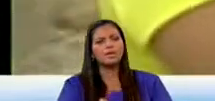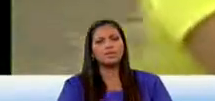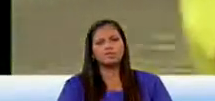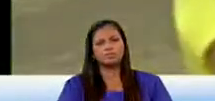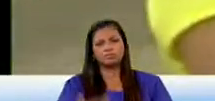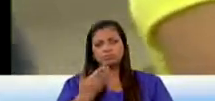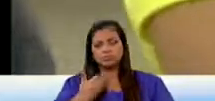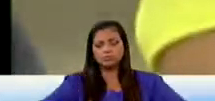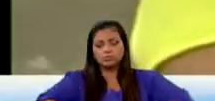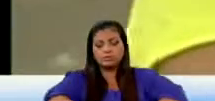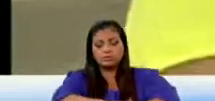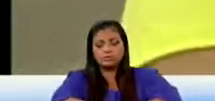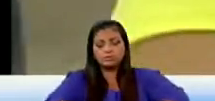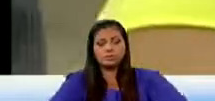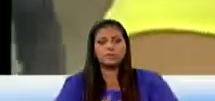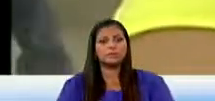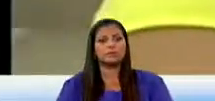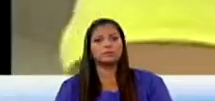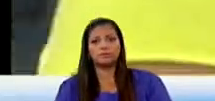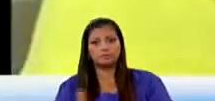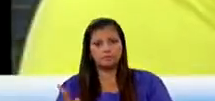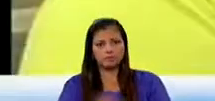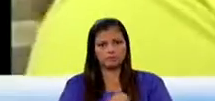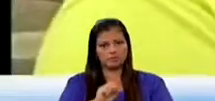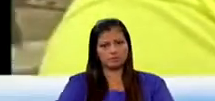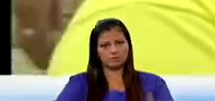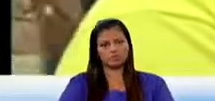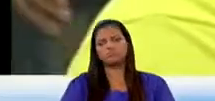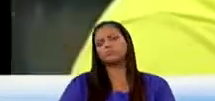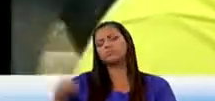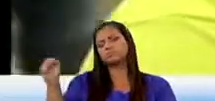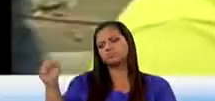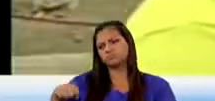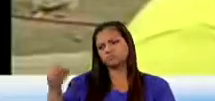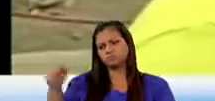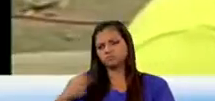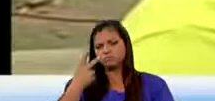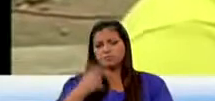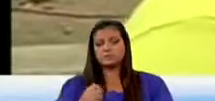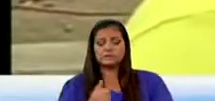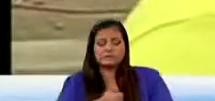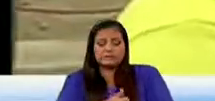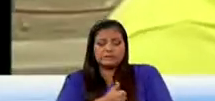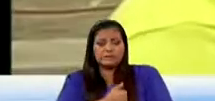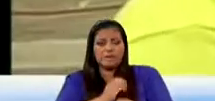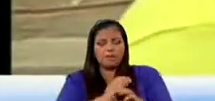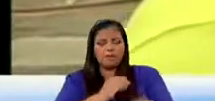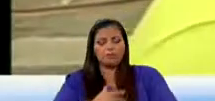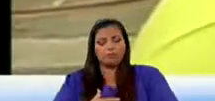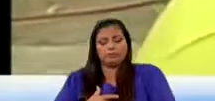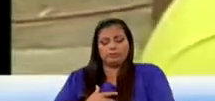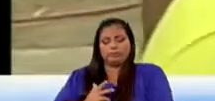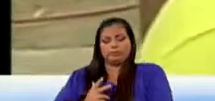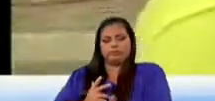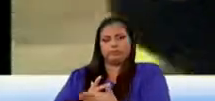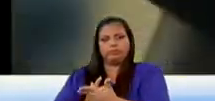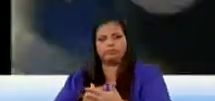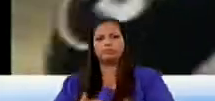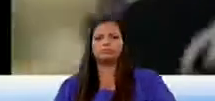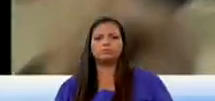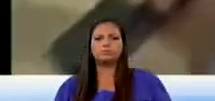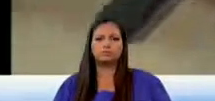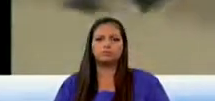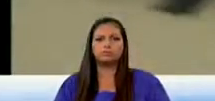el bus? Sí. Yo veo que incluso ya las pasan rozando aquí los buses. Claro, así es. Claro, la señora también es